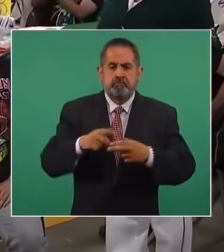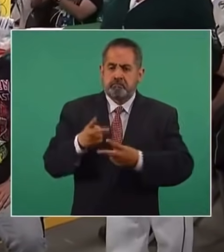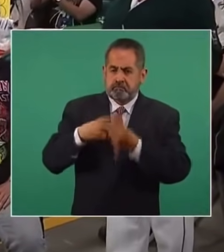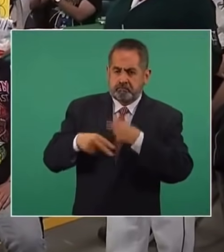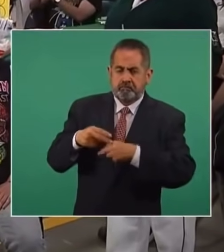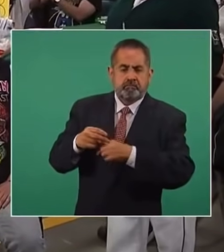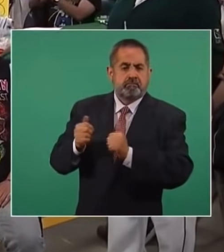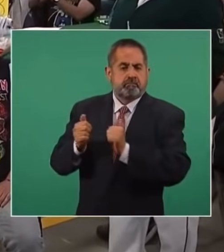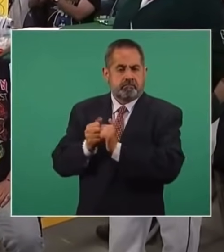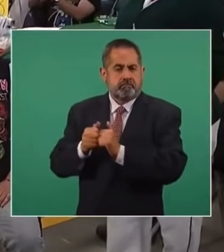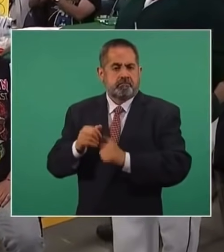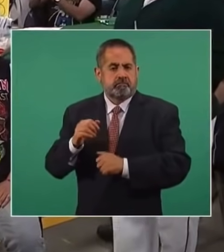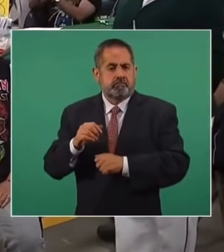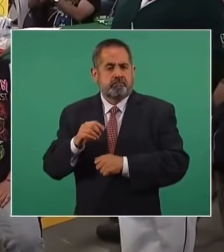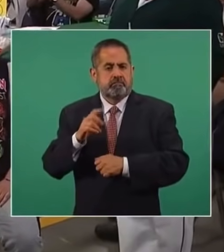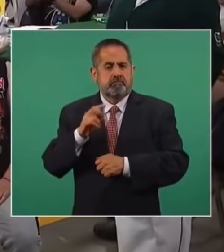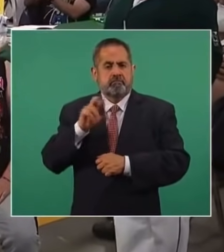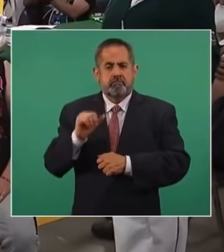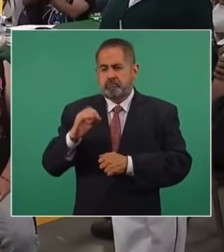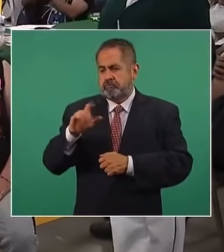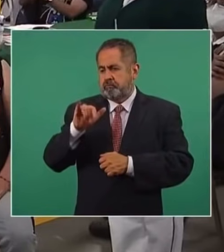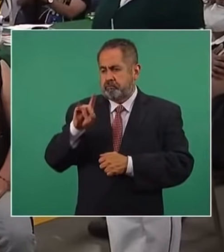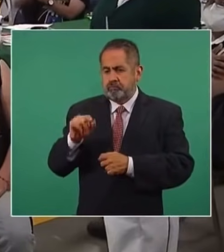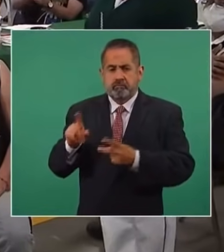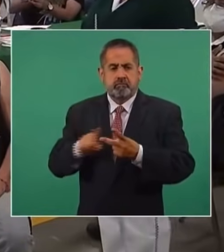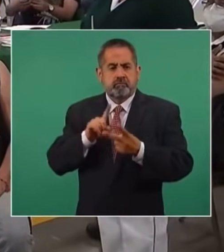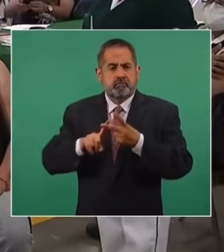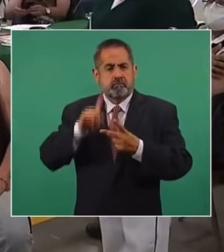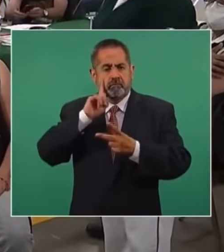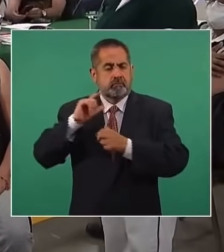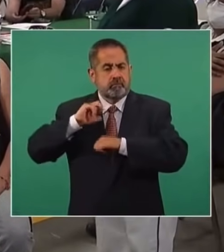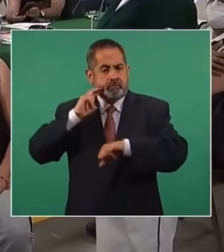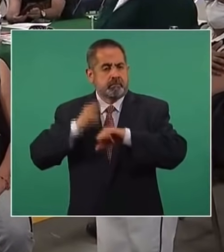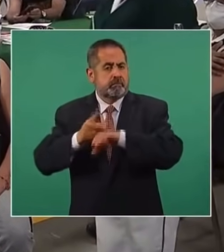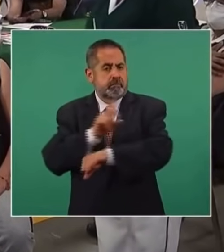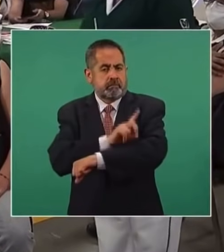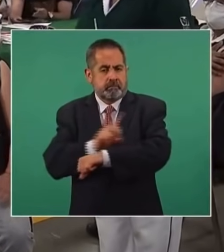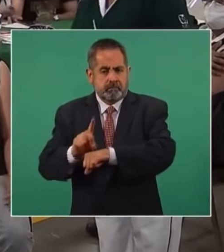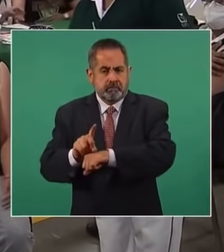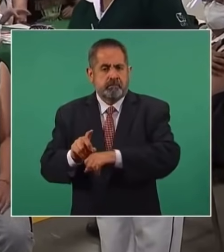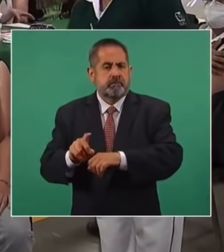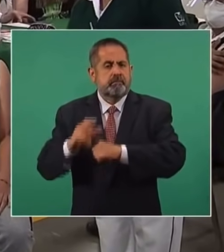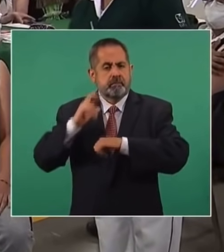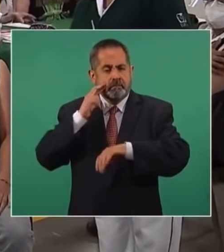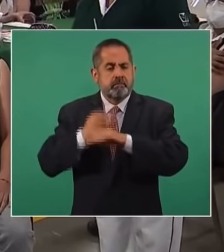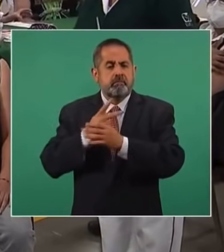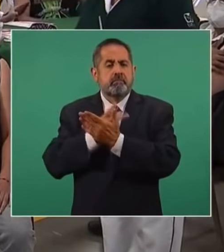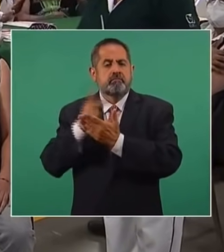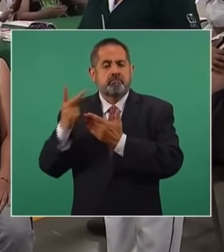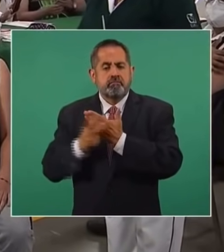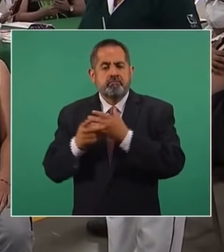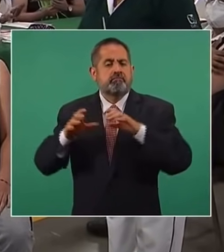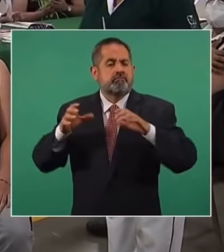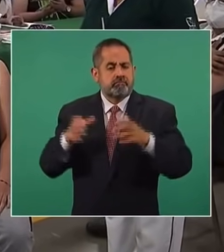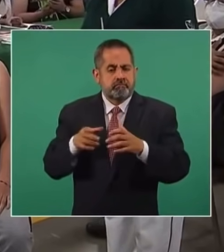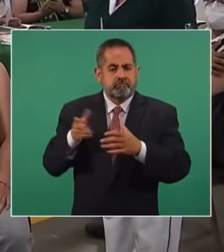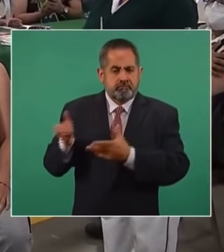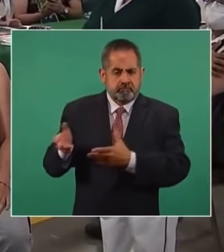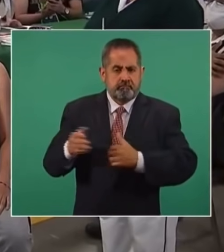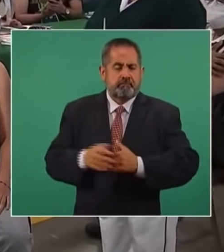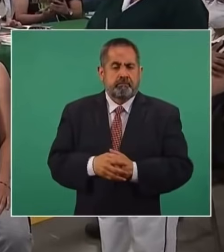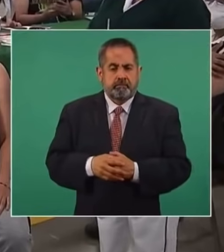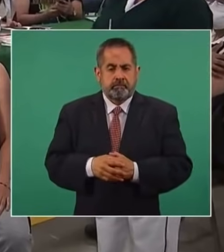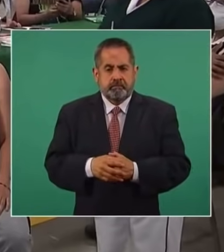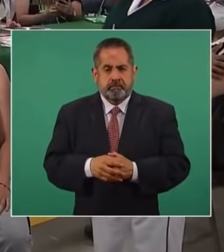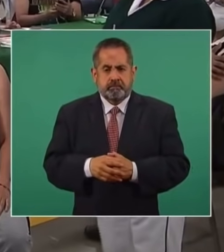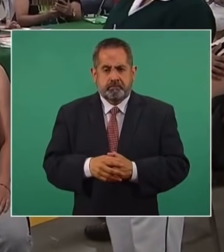aquí la doctora Claudia Sheinbaum y la delegada de los programas sociales, delegada estatal de los programas sociales. Le